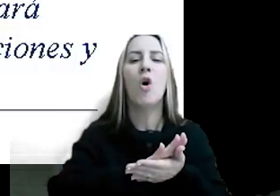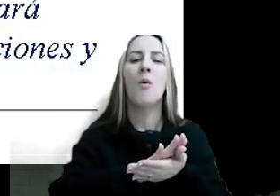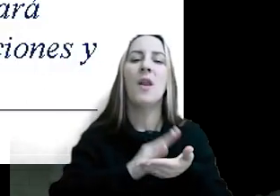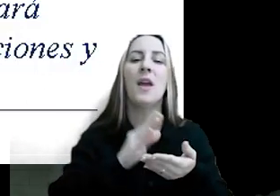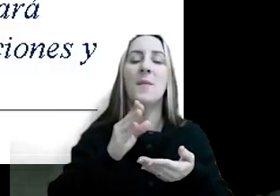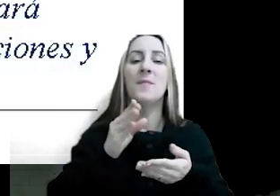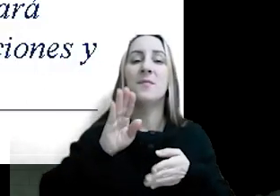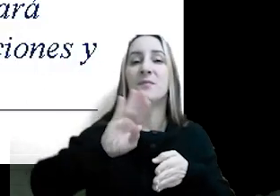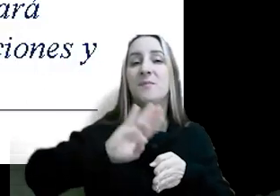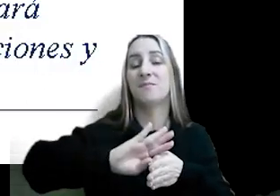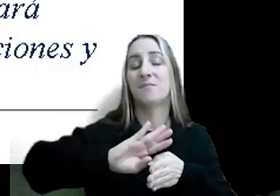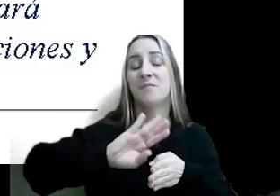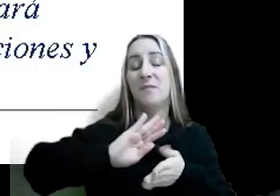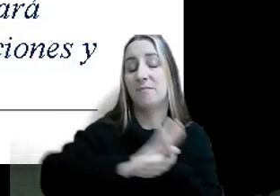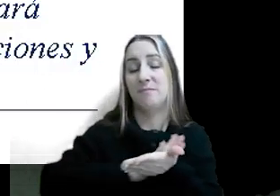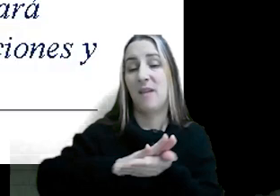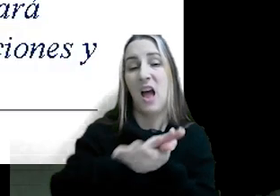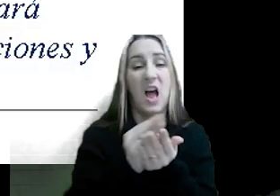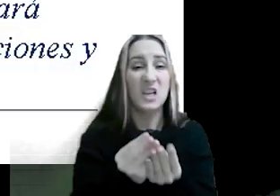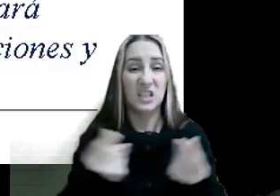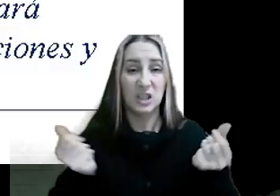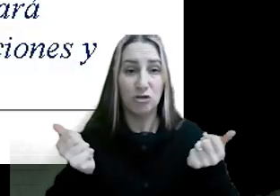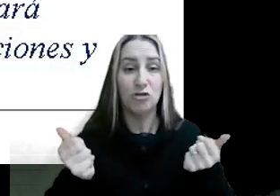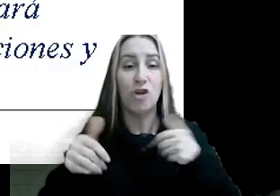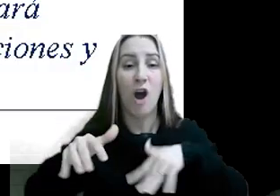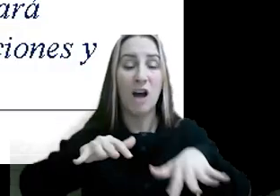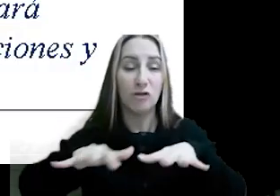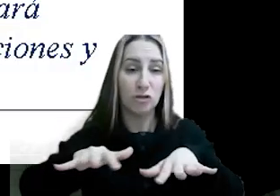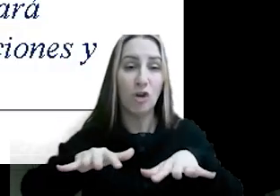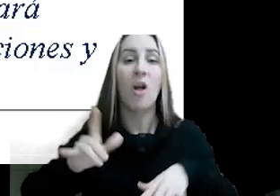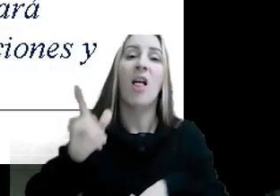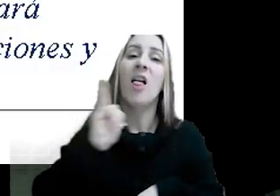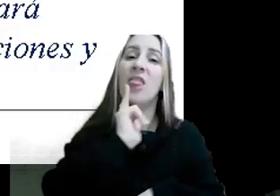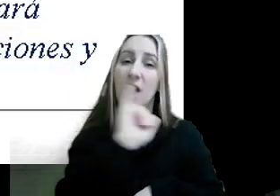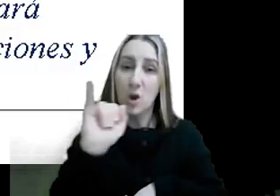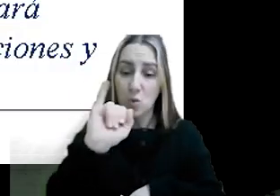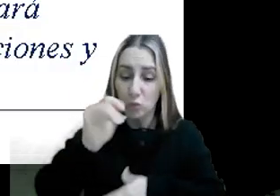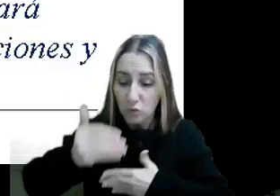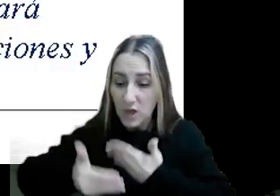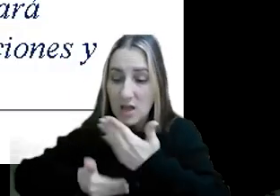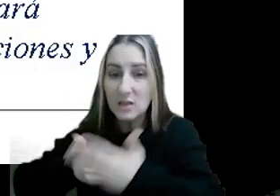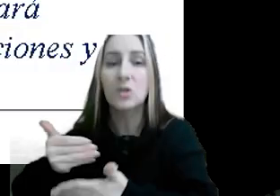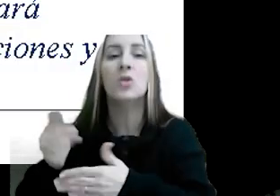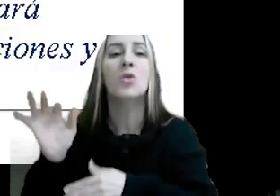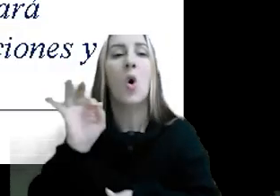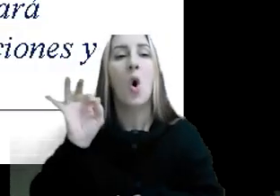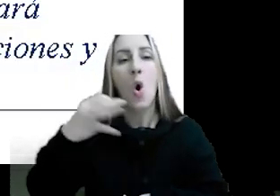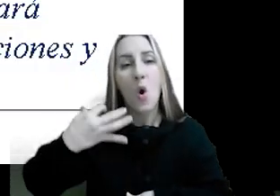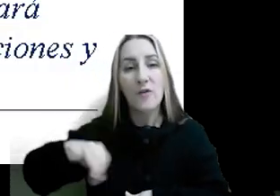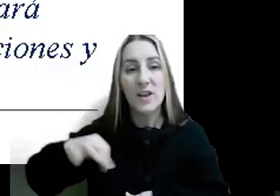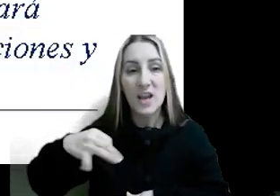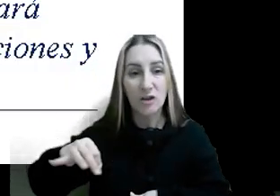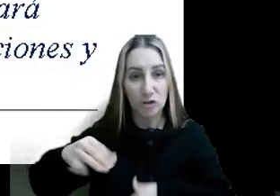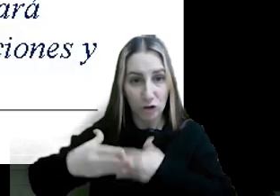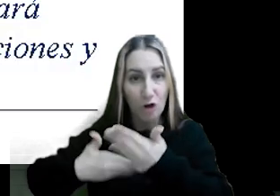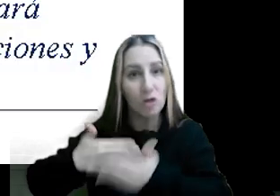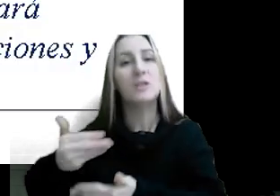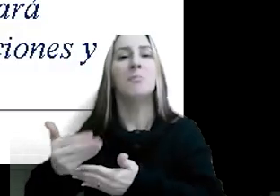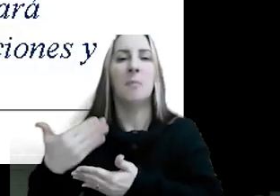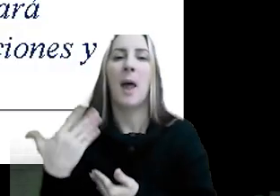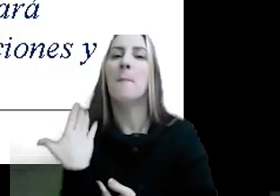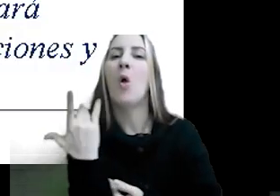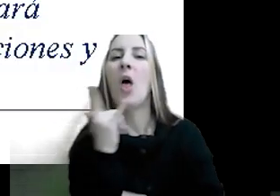acción penal, ya sea denuncias en curso o obligaciones que estén para